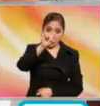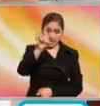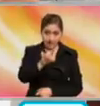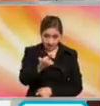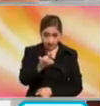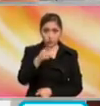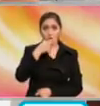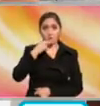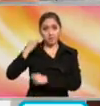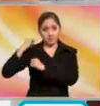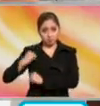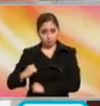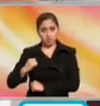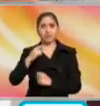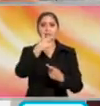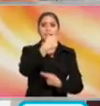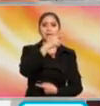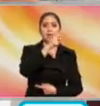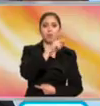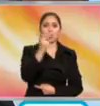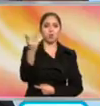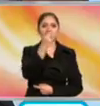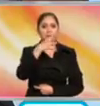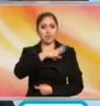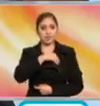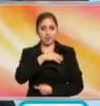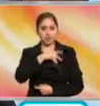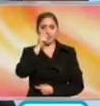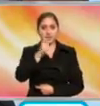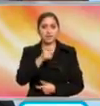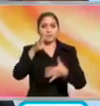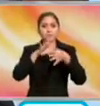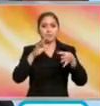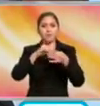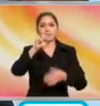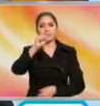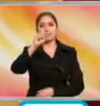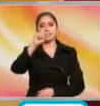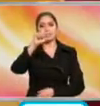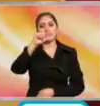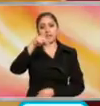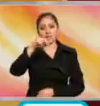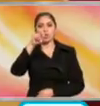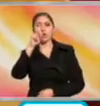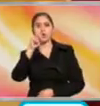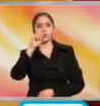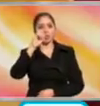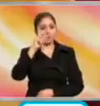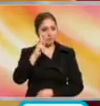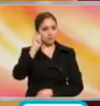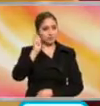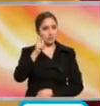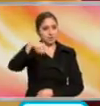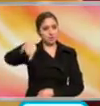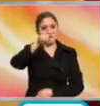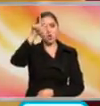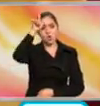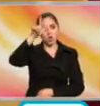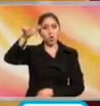Suárez, con su hijo Héctor Suárez Gómez. Tienen un stand-up que se llama Los Locos Suárez. Sí, que están